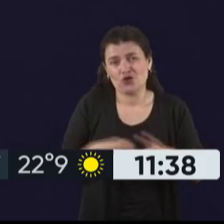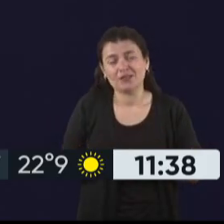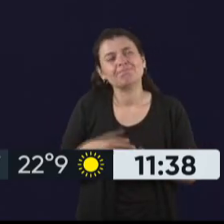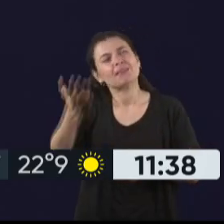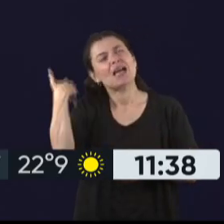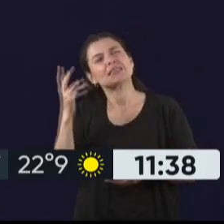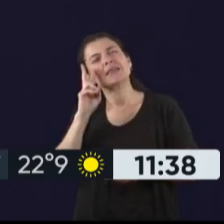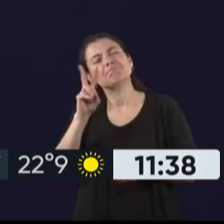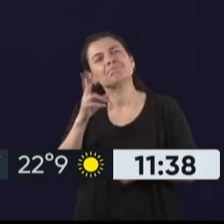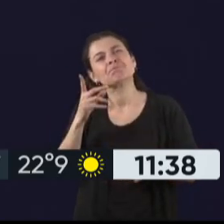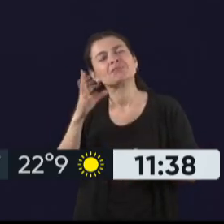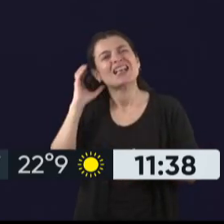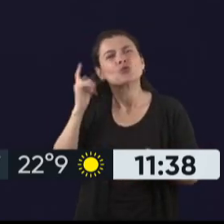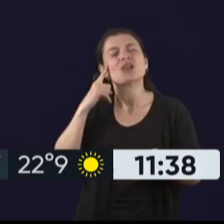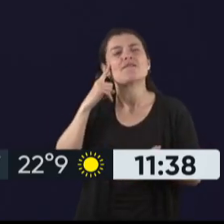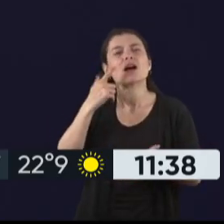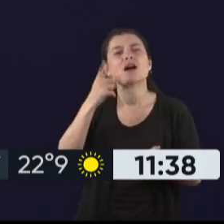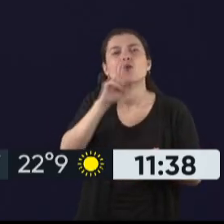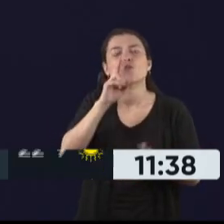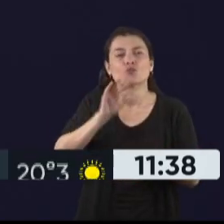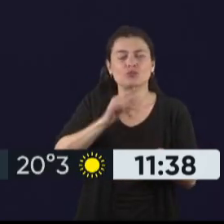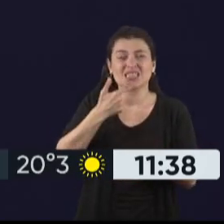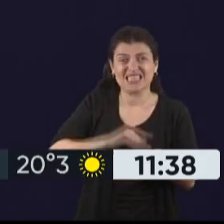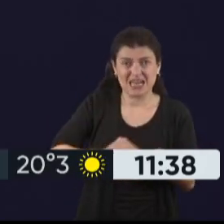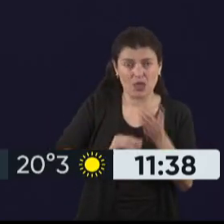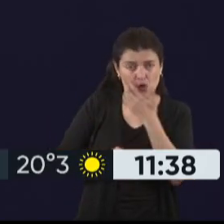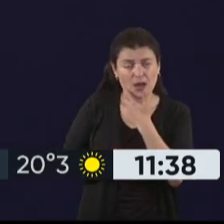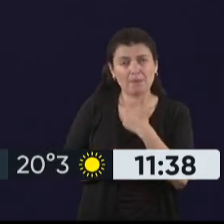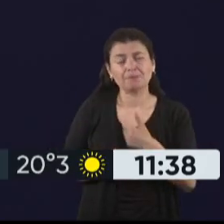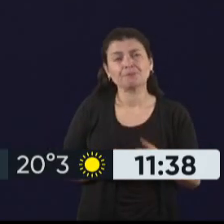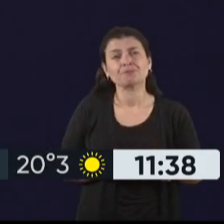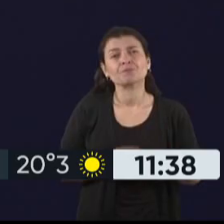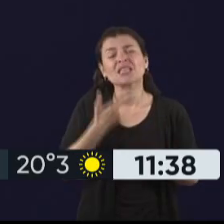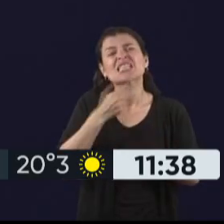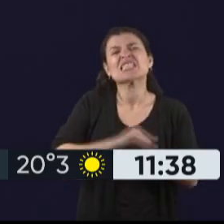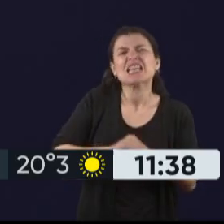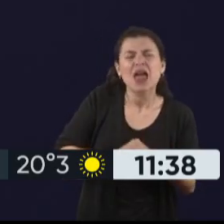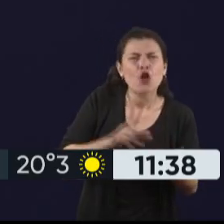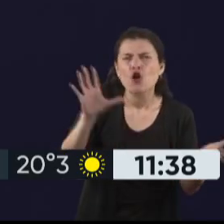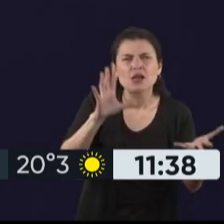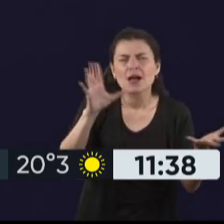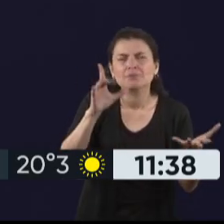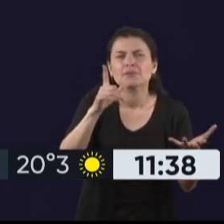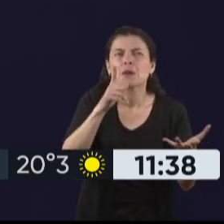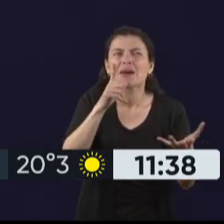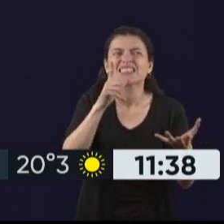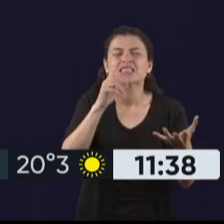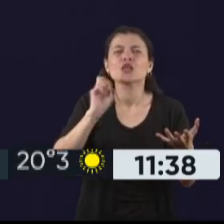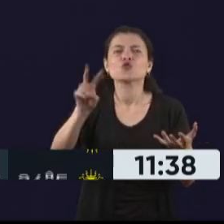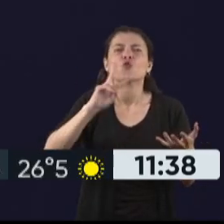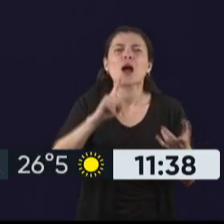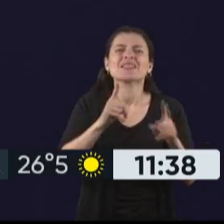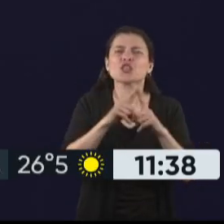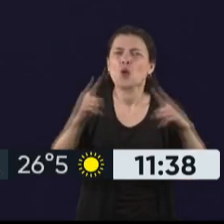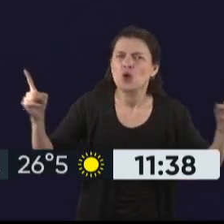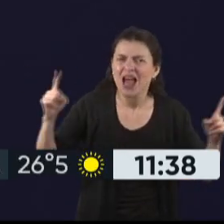a una senadora, creo, a una senadora de un apellido con bastante historia en la República